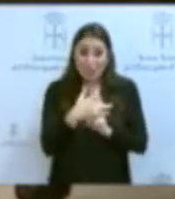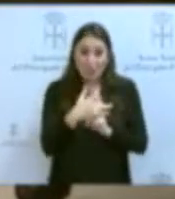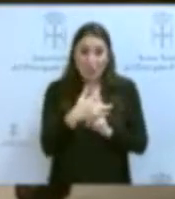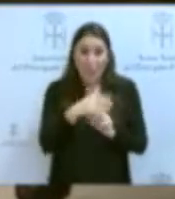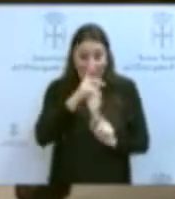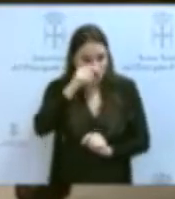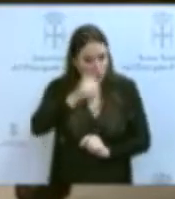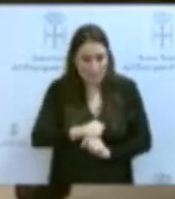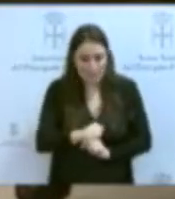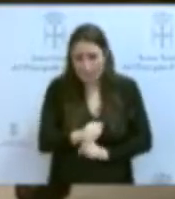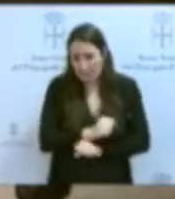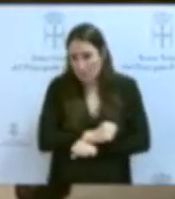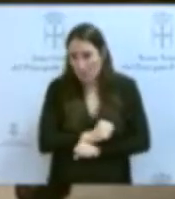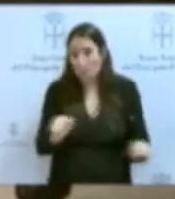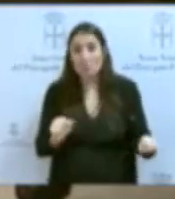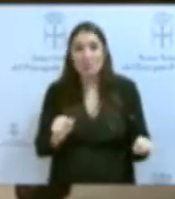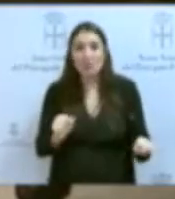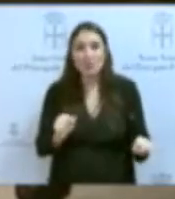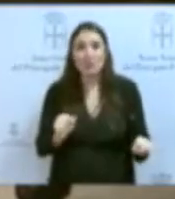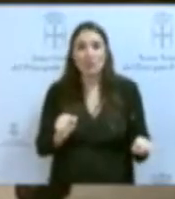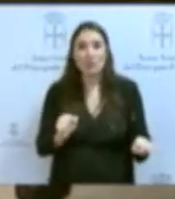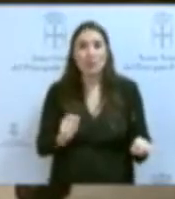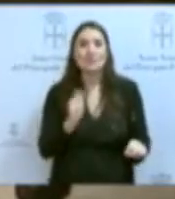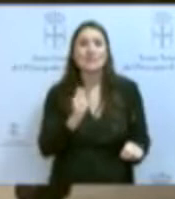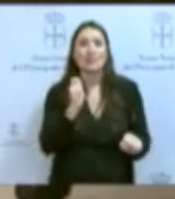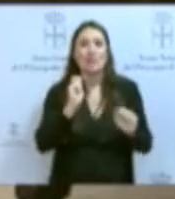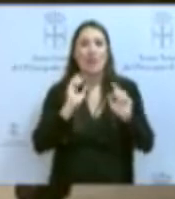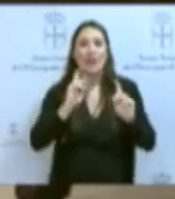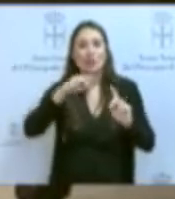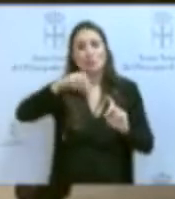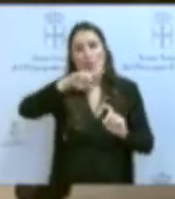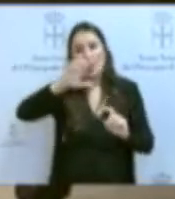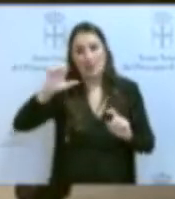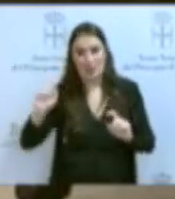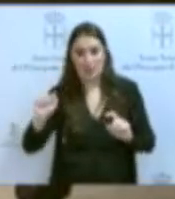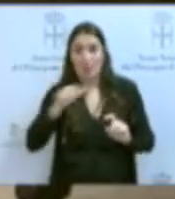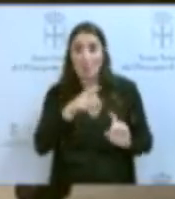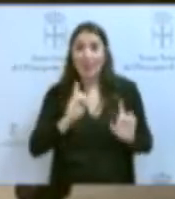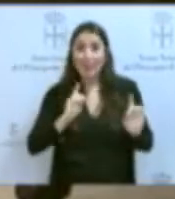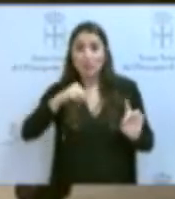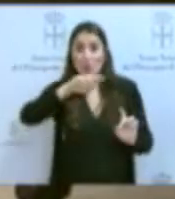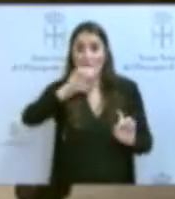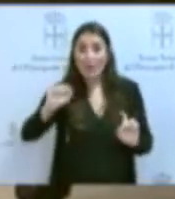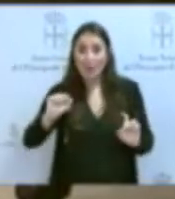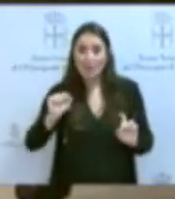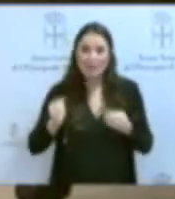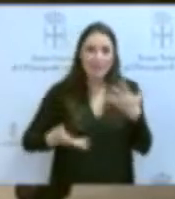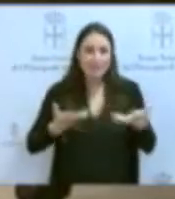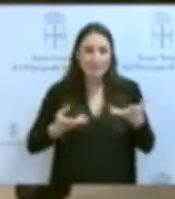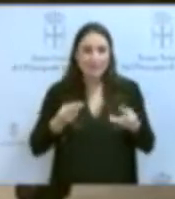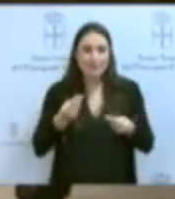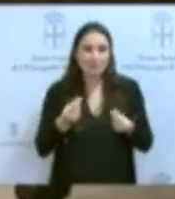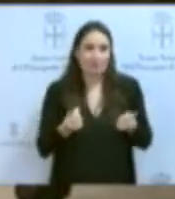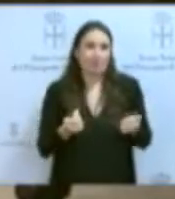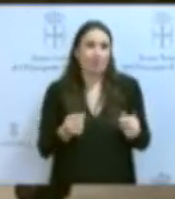a diferencia, y esto sí que es una novedad, es la sentencia del caso Marea. Porque el caso Marea lo que hace es cuestionar